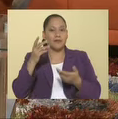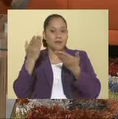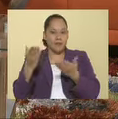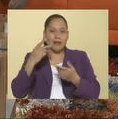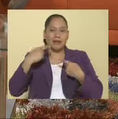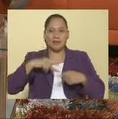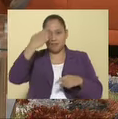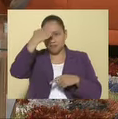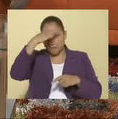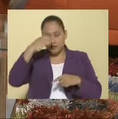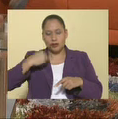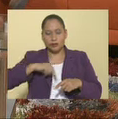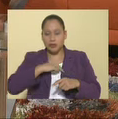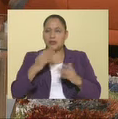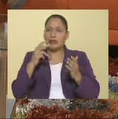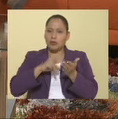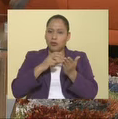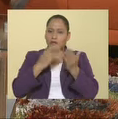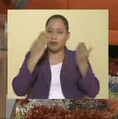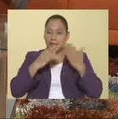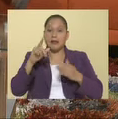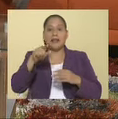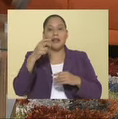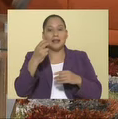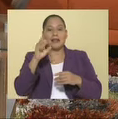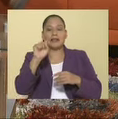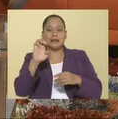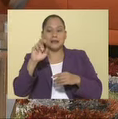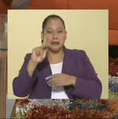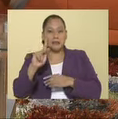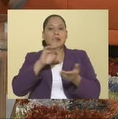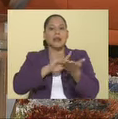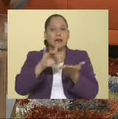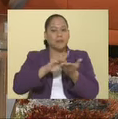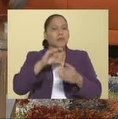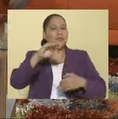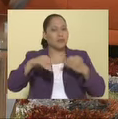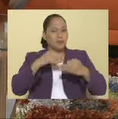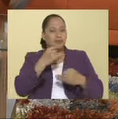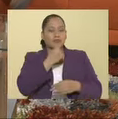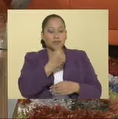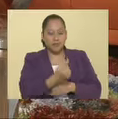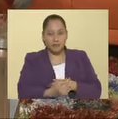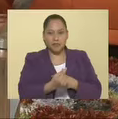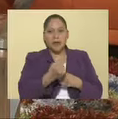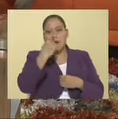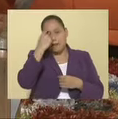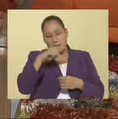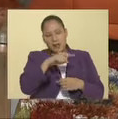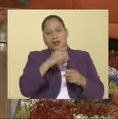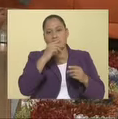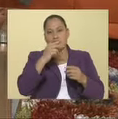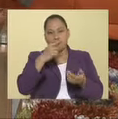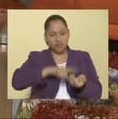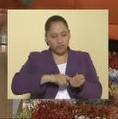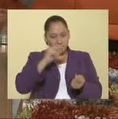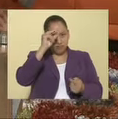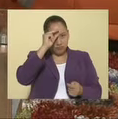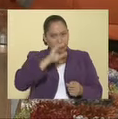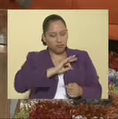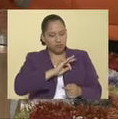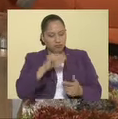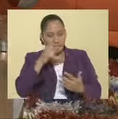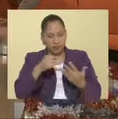nuestro experto, hay que superarse y por eso la Secretaría de Educación está apoyando a todos los niños para desarrollar sus